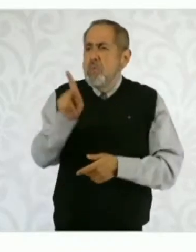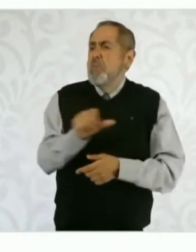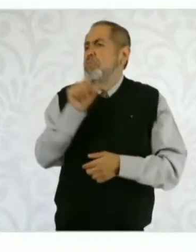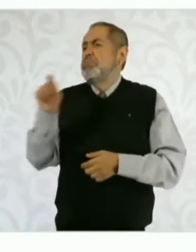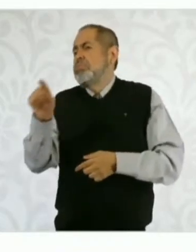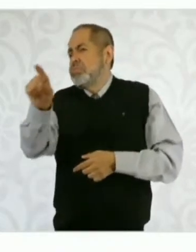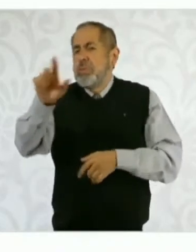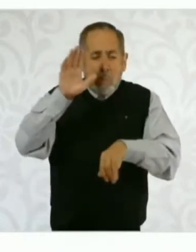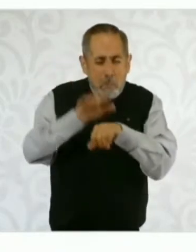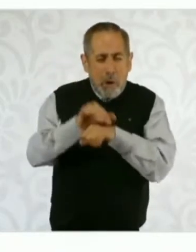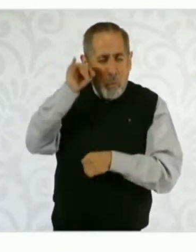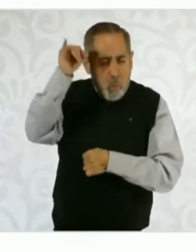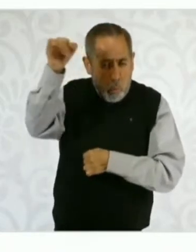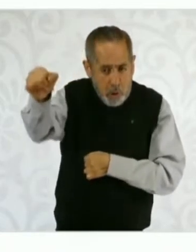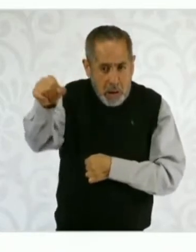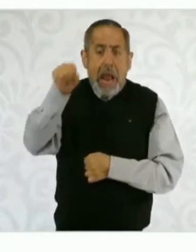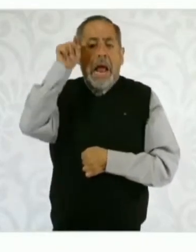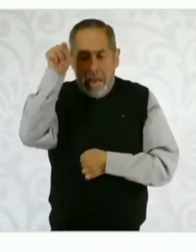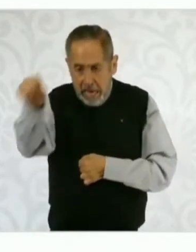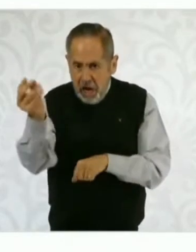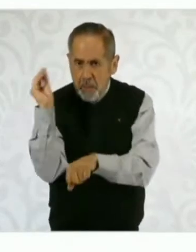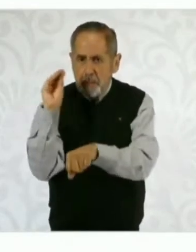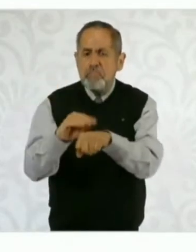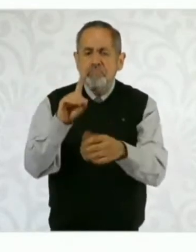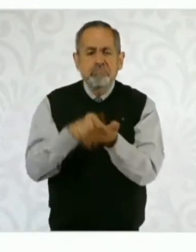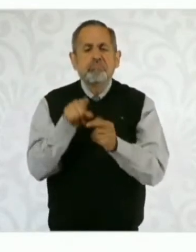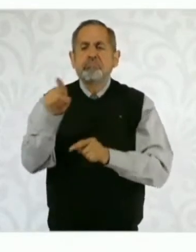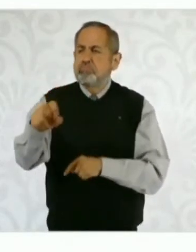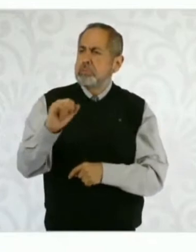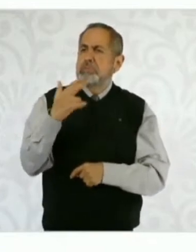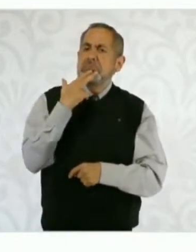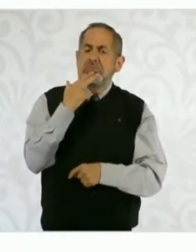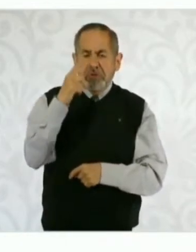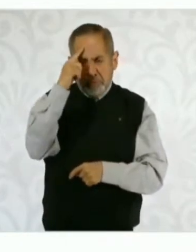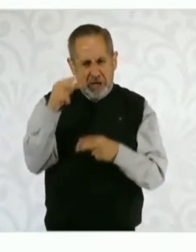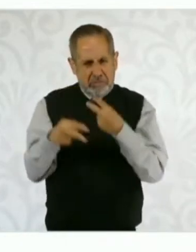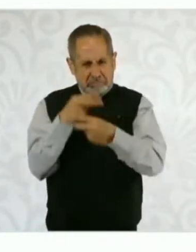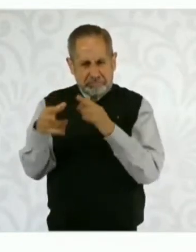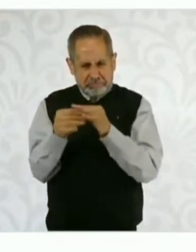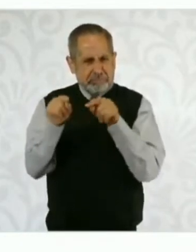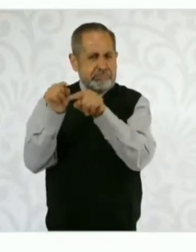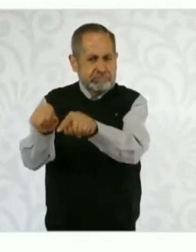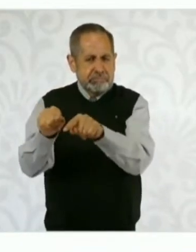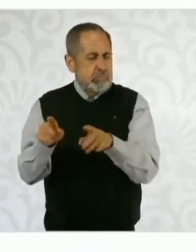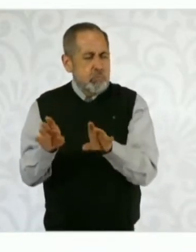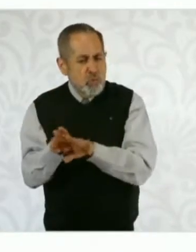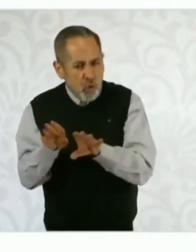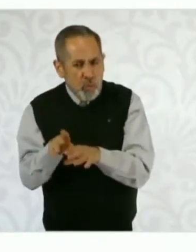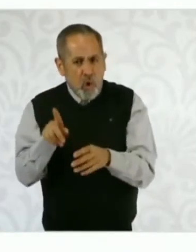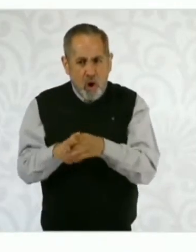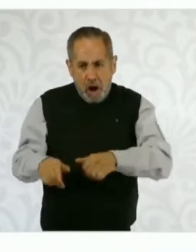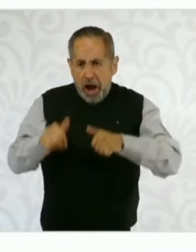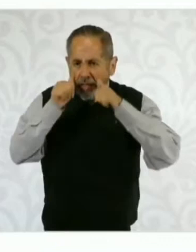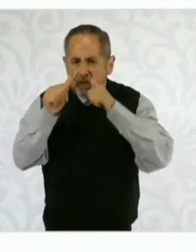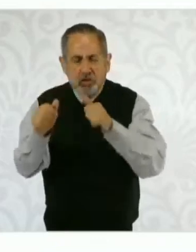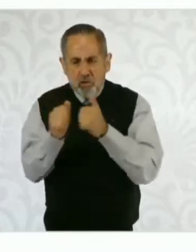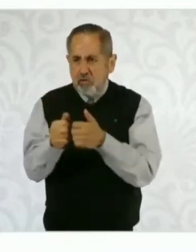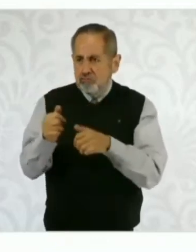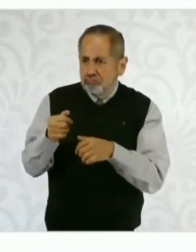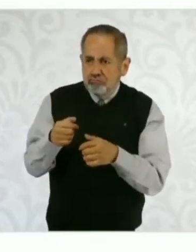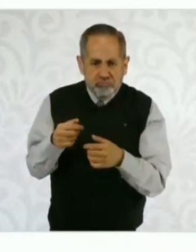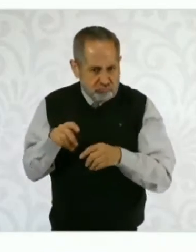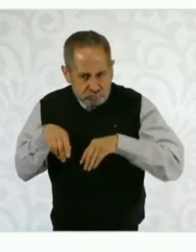vulnerables o remotas de nuestro país. Para optimizar el funcionamiento de estas unidades, se va a garantizar una atención continua